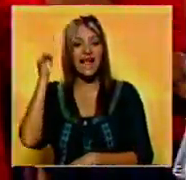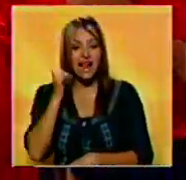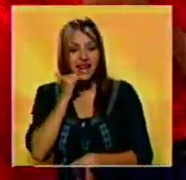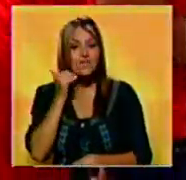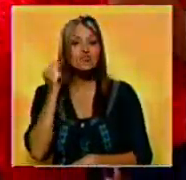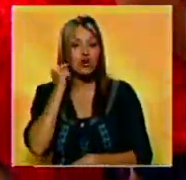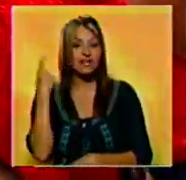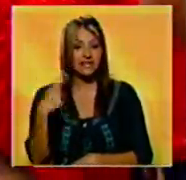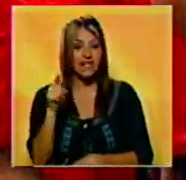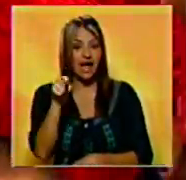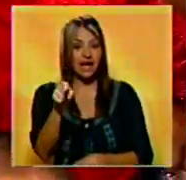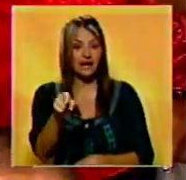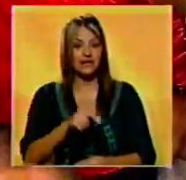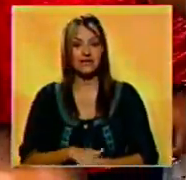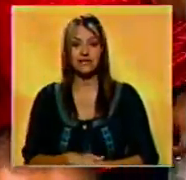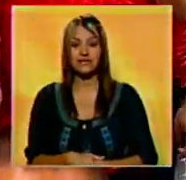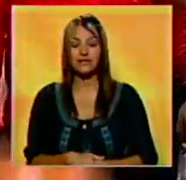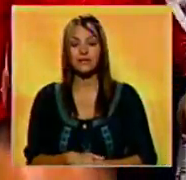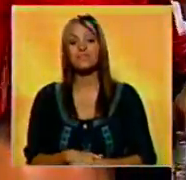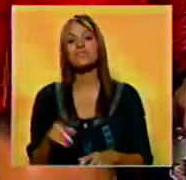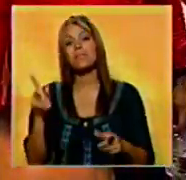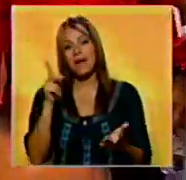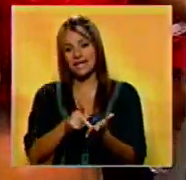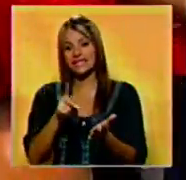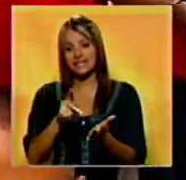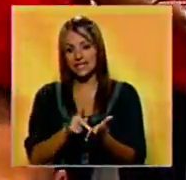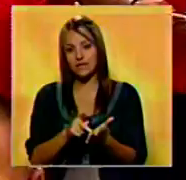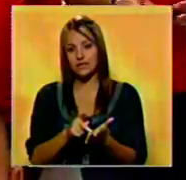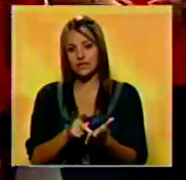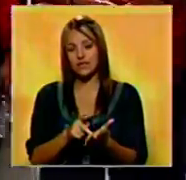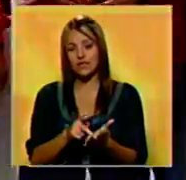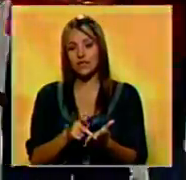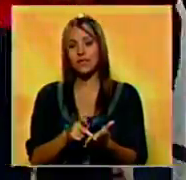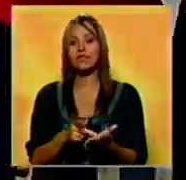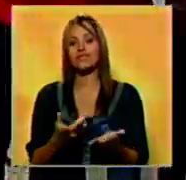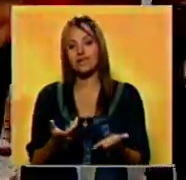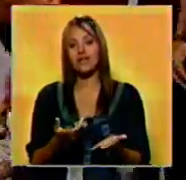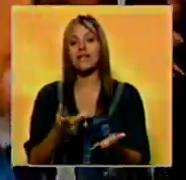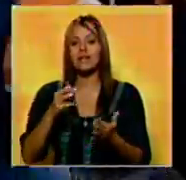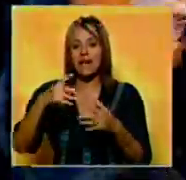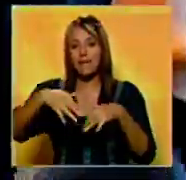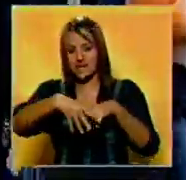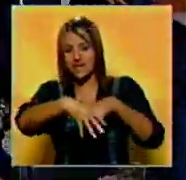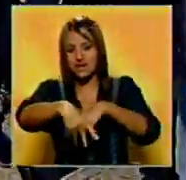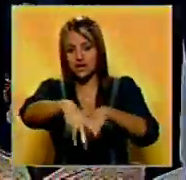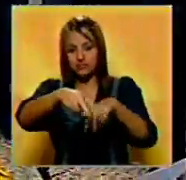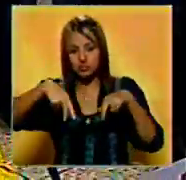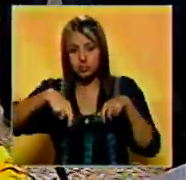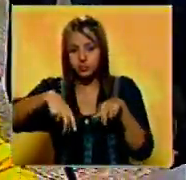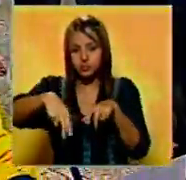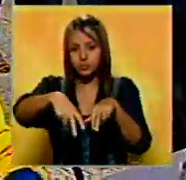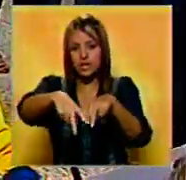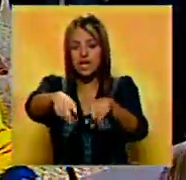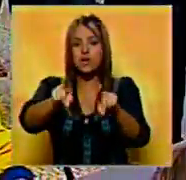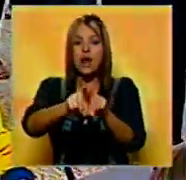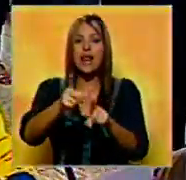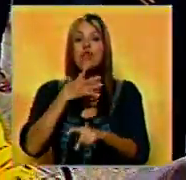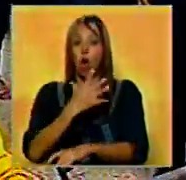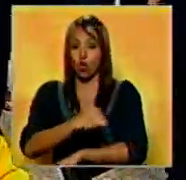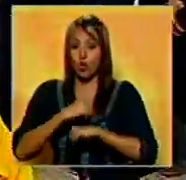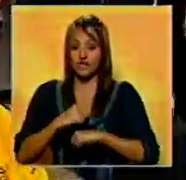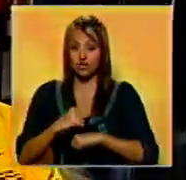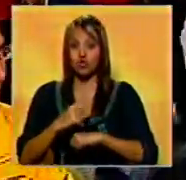Jacqueline Farías, quien también participó en la caminata que realizaron. También está presente por acá